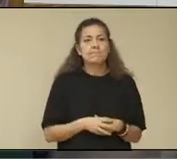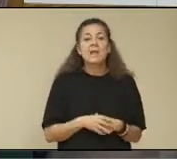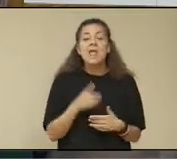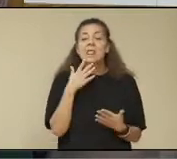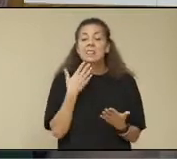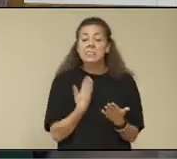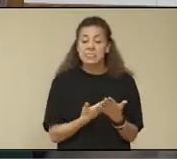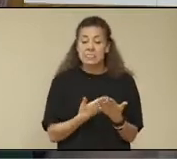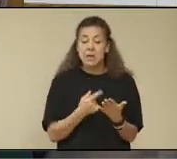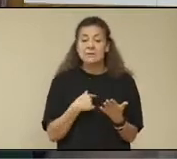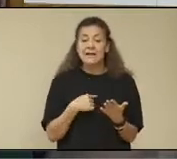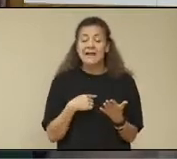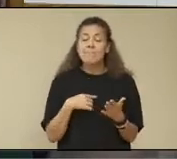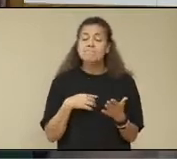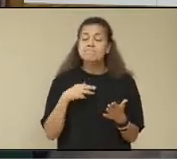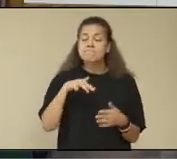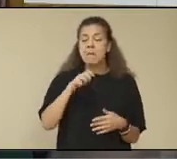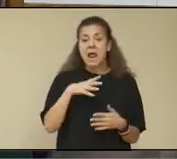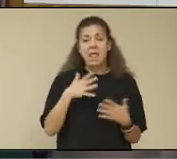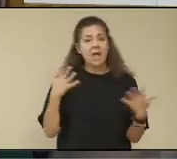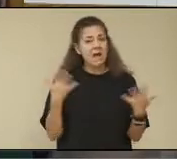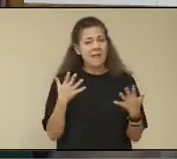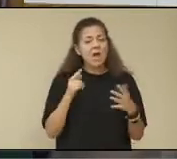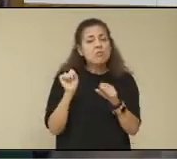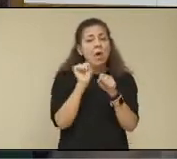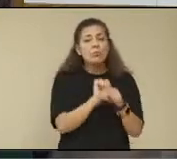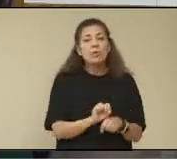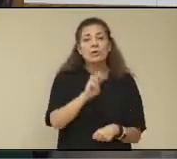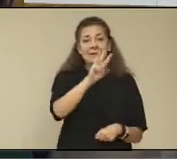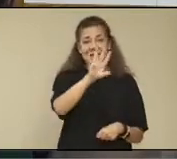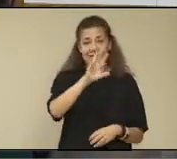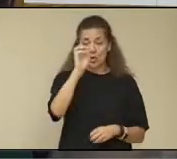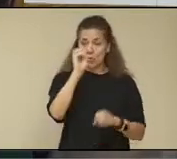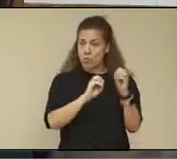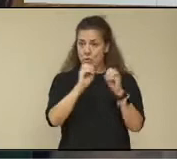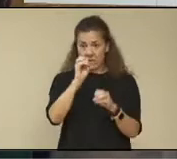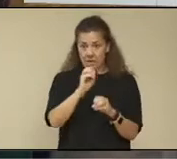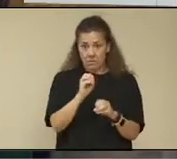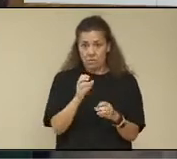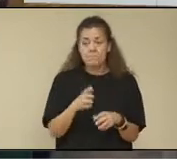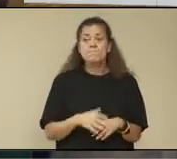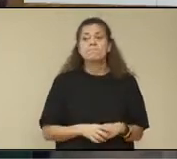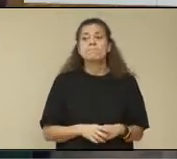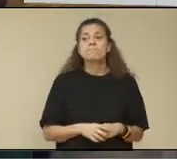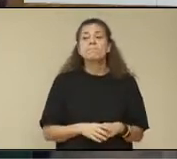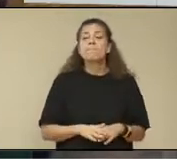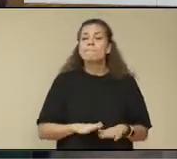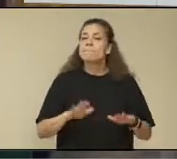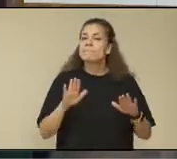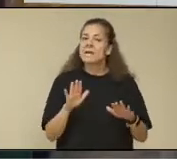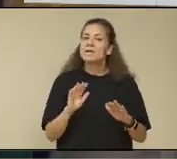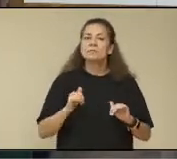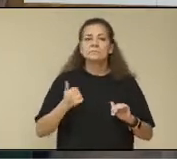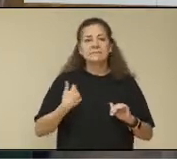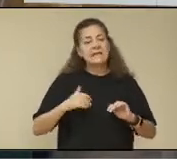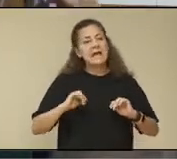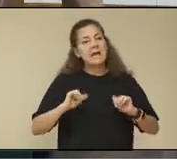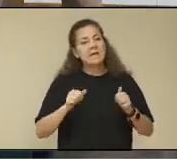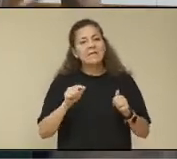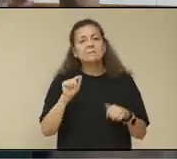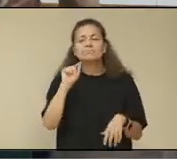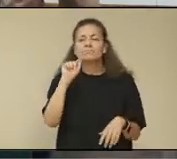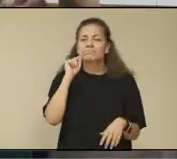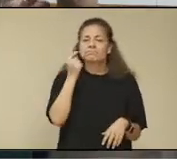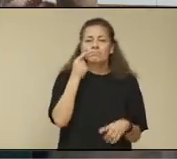frente a la malaria grave se produce una protección del 35% prácticamente, pero empiezan a detectarse